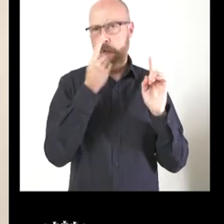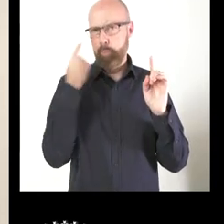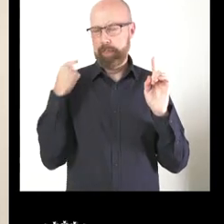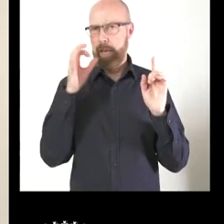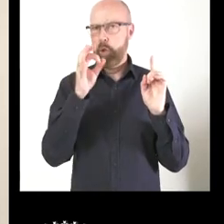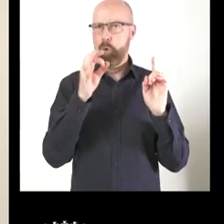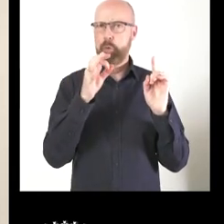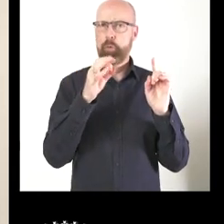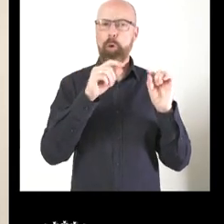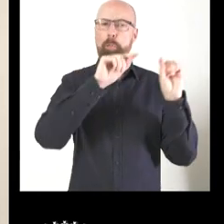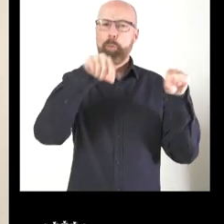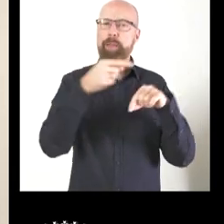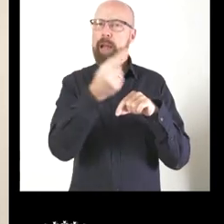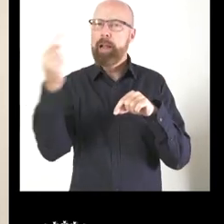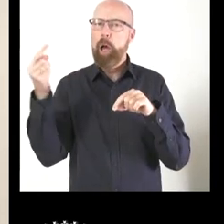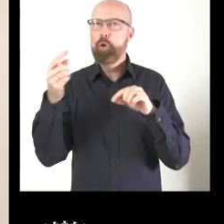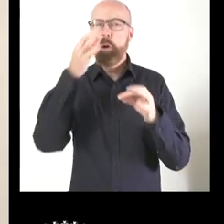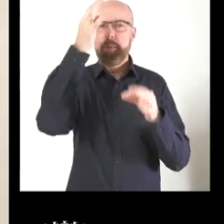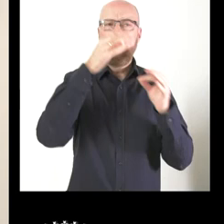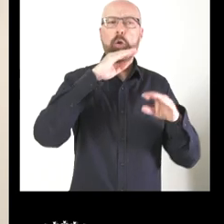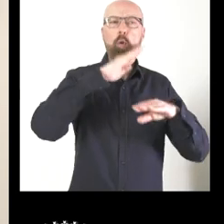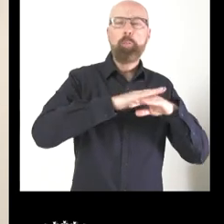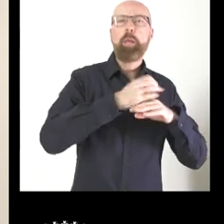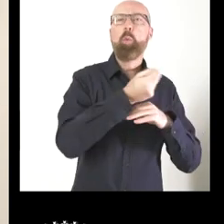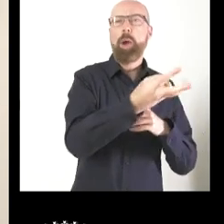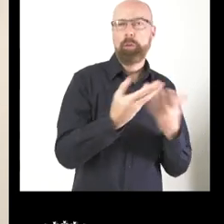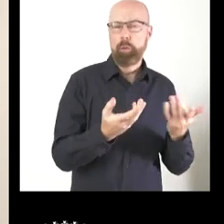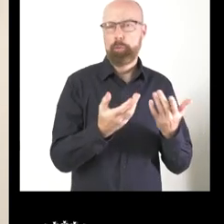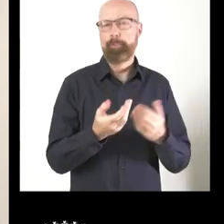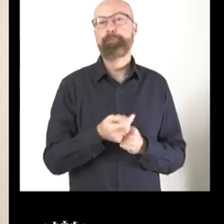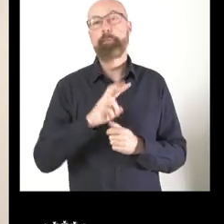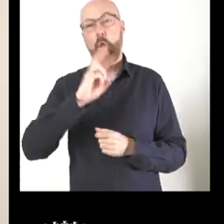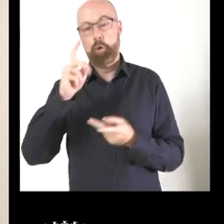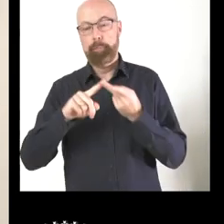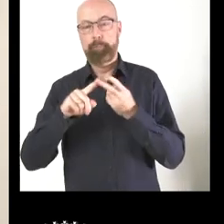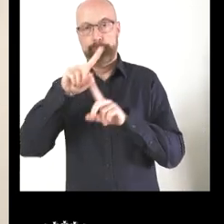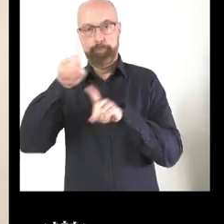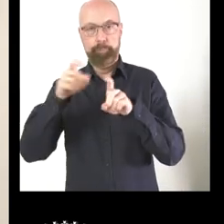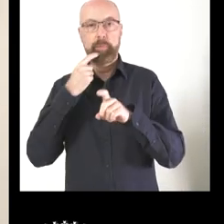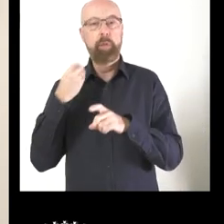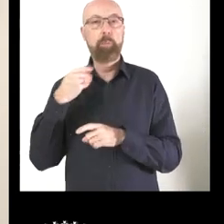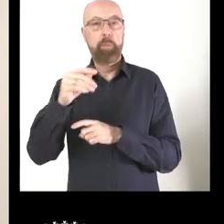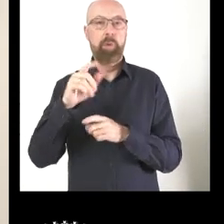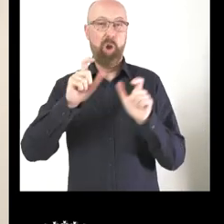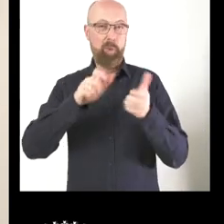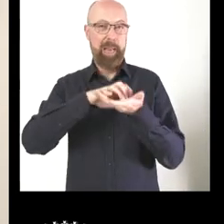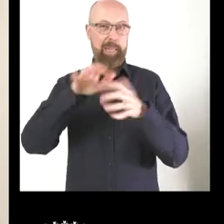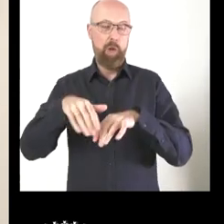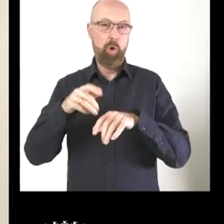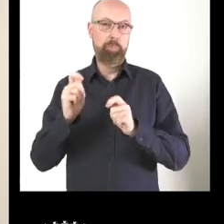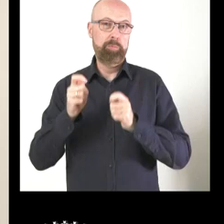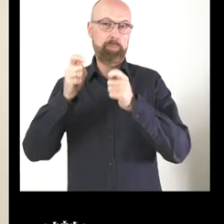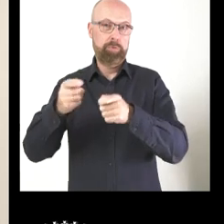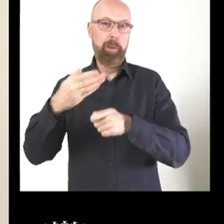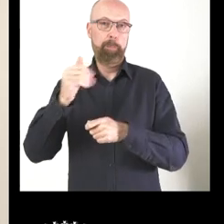una de las provincias de la región la siguiente es en lo relativo a que la junta declaró vic el año